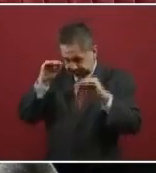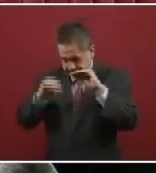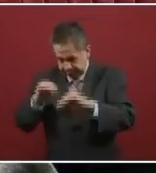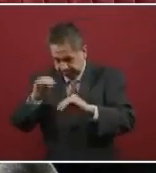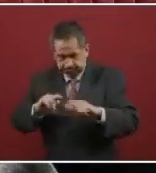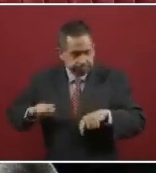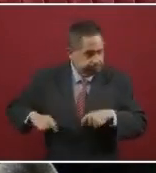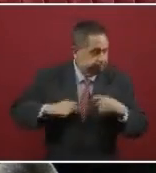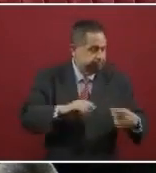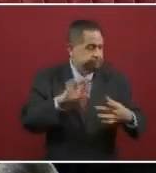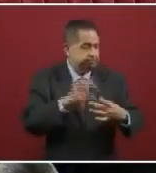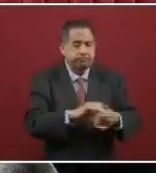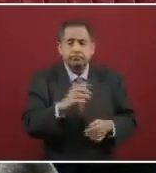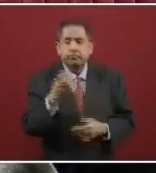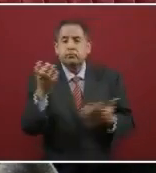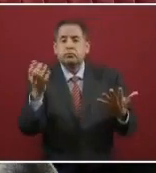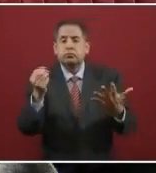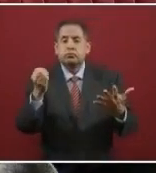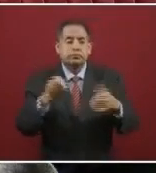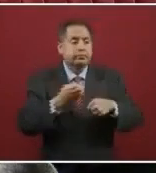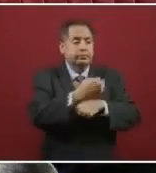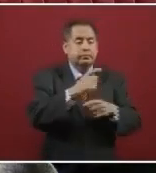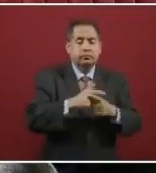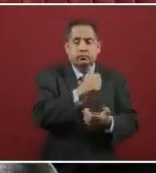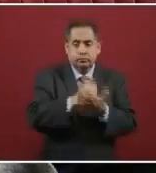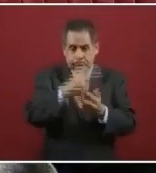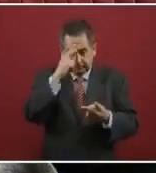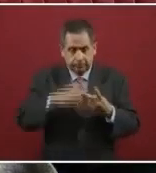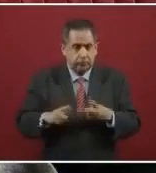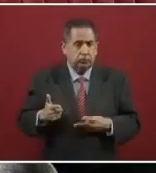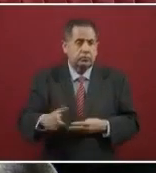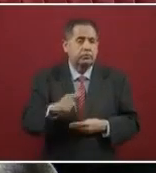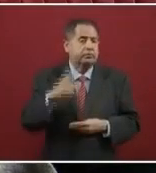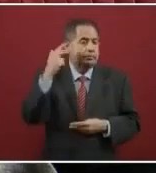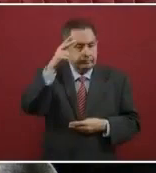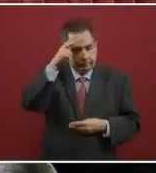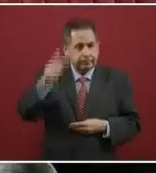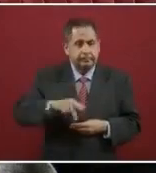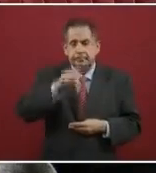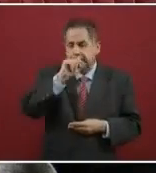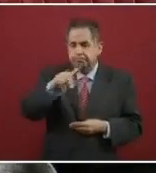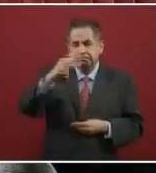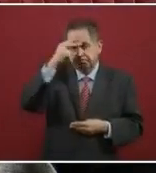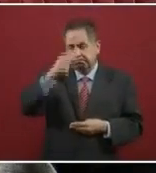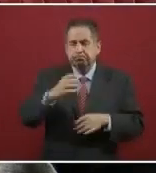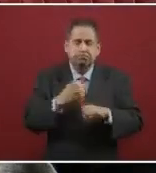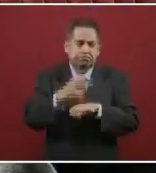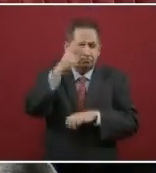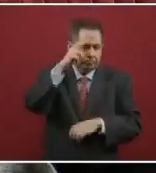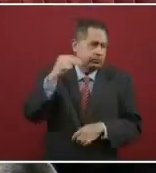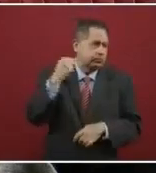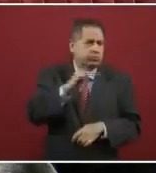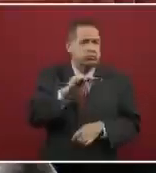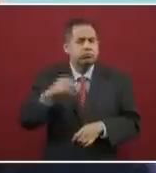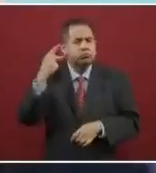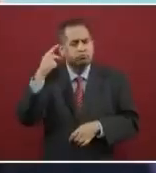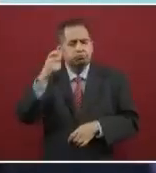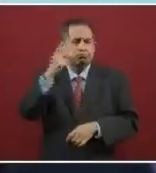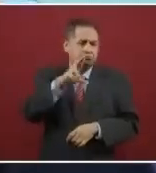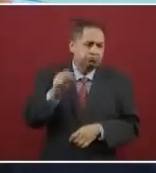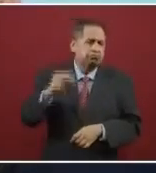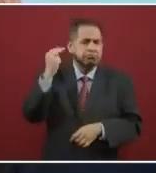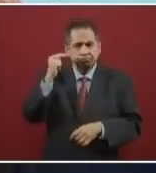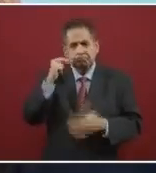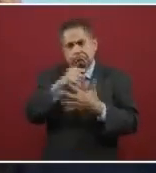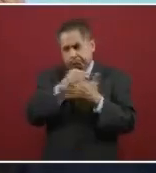van dirigidos a 9 entidades, que es la Ciudad de México, Guanajuato, Hidalgo, Jalisco, México, Estado de México, Michoacán, Puebla, Querétaro y